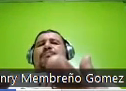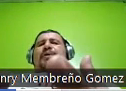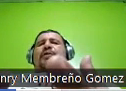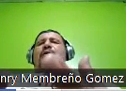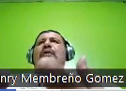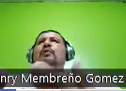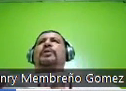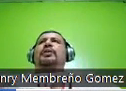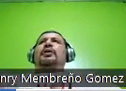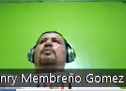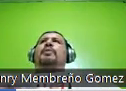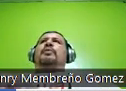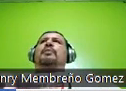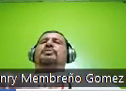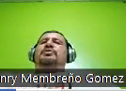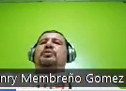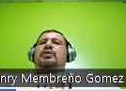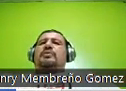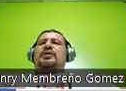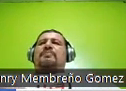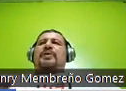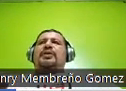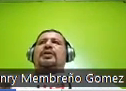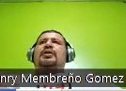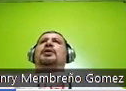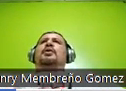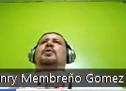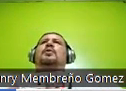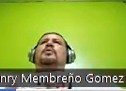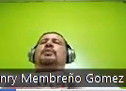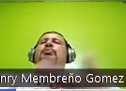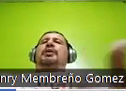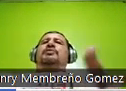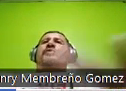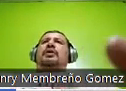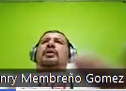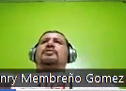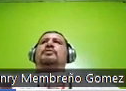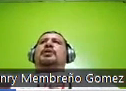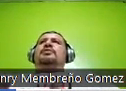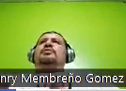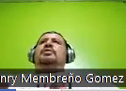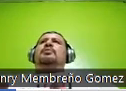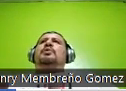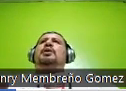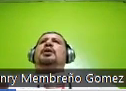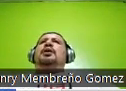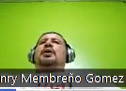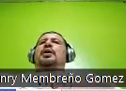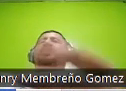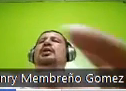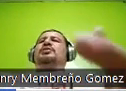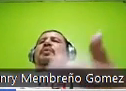que para lograr comprender o para lograr posesionar nuestra página o nuestras publicaciones en las redes sociales tenemos